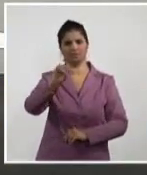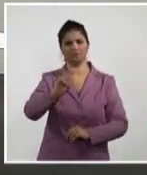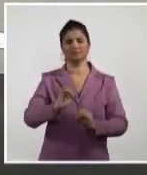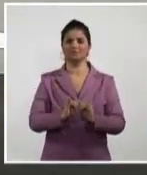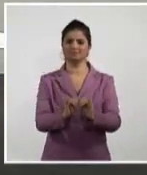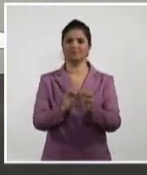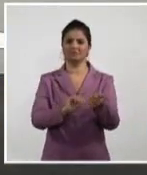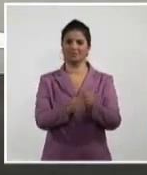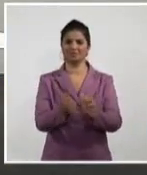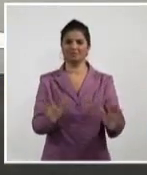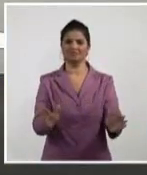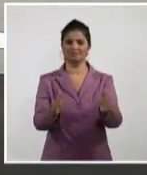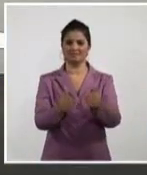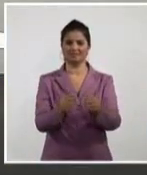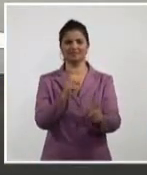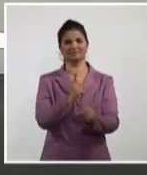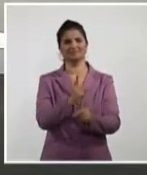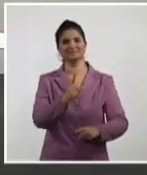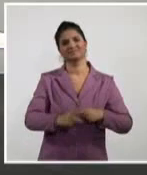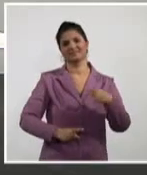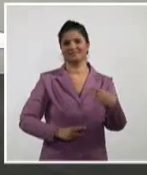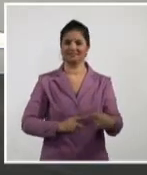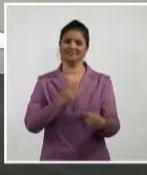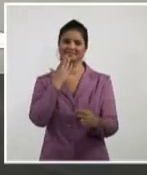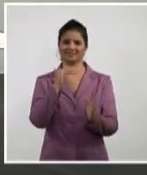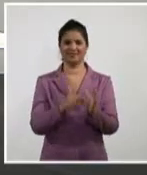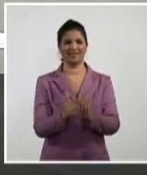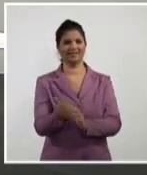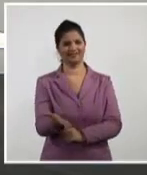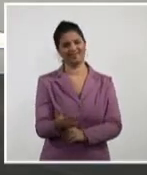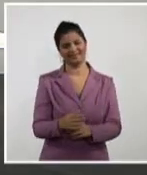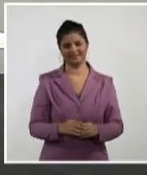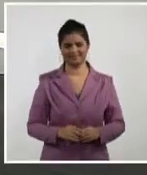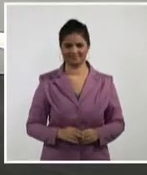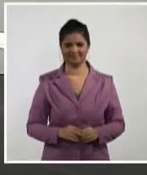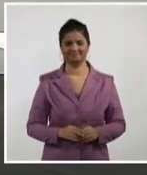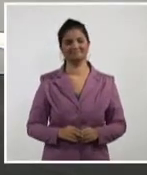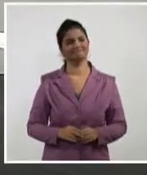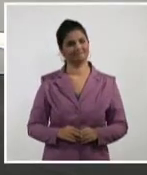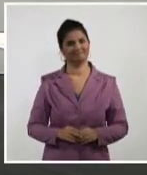Finaliza así nuestro tiempo con los deportes. Deseo que tenga un excelente fin de año y un mejor 2024. Muy buenas tardes.